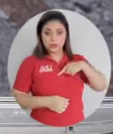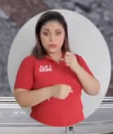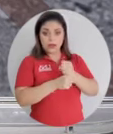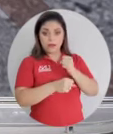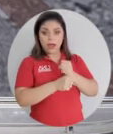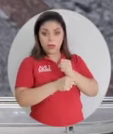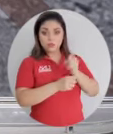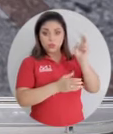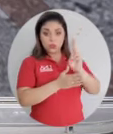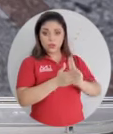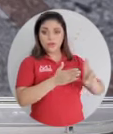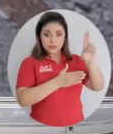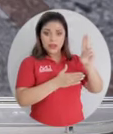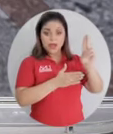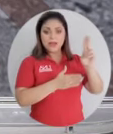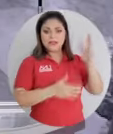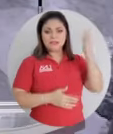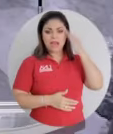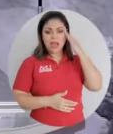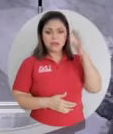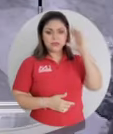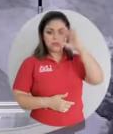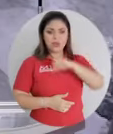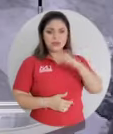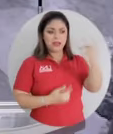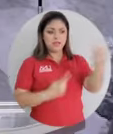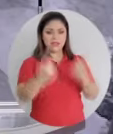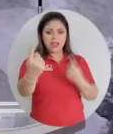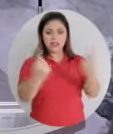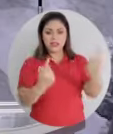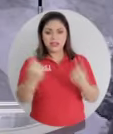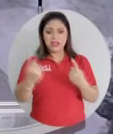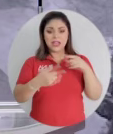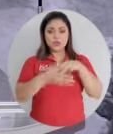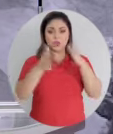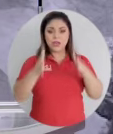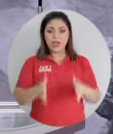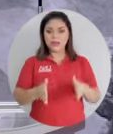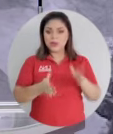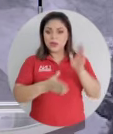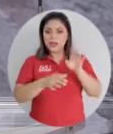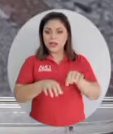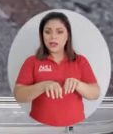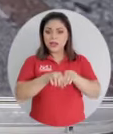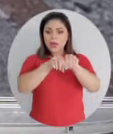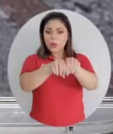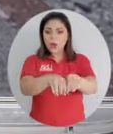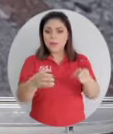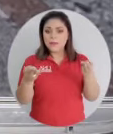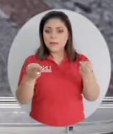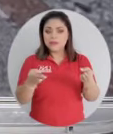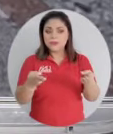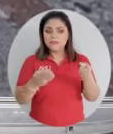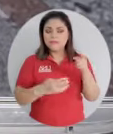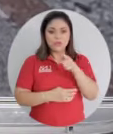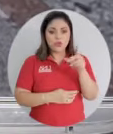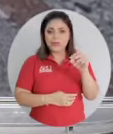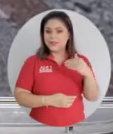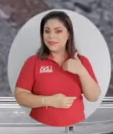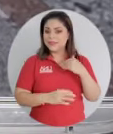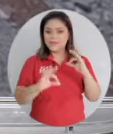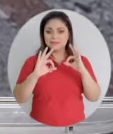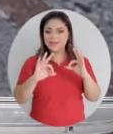que los muchachos no vienen con las mejores condiciones. No, y después del claro, confinamiento peor. Es fatal. Y eso los que ingresan a las universidades. Los que no